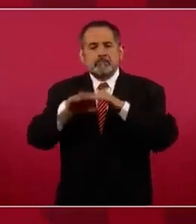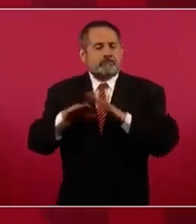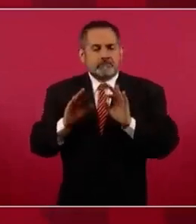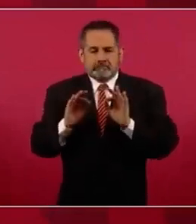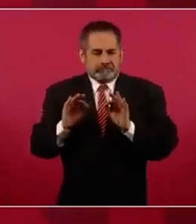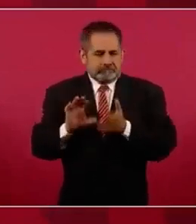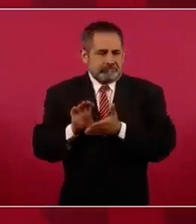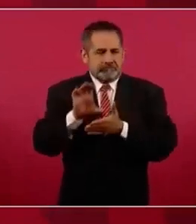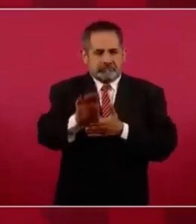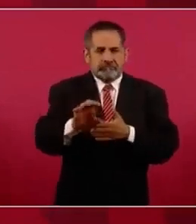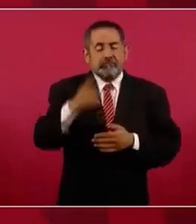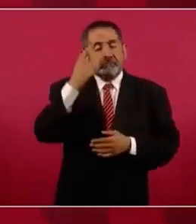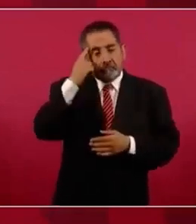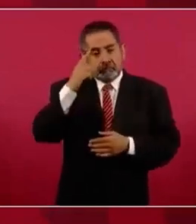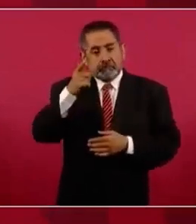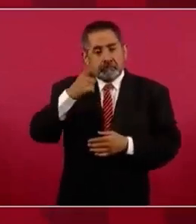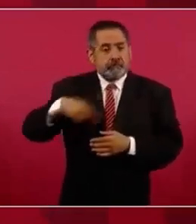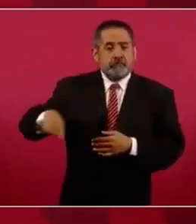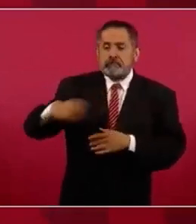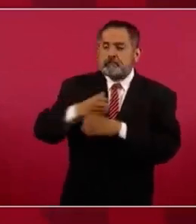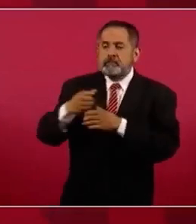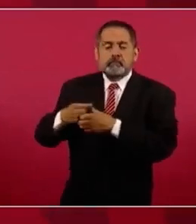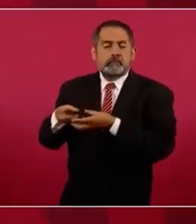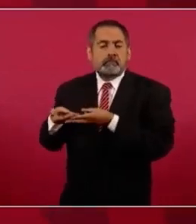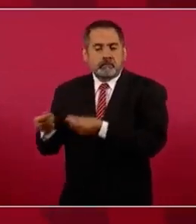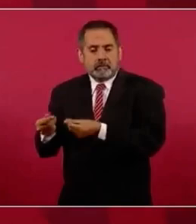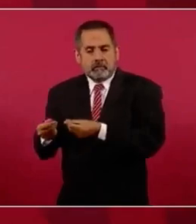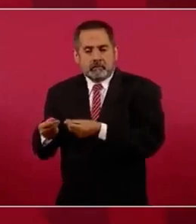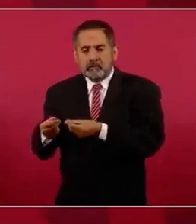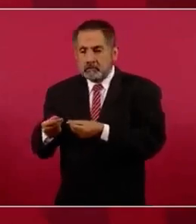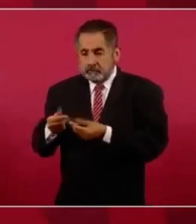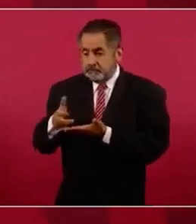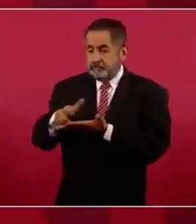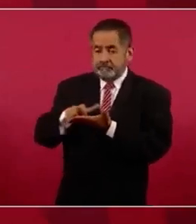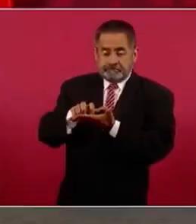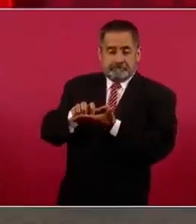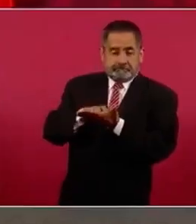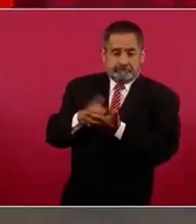es para darle más a la gente.